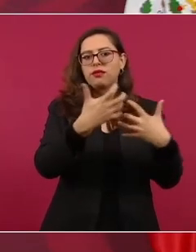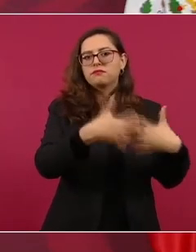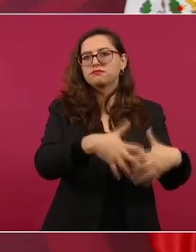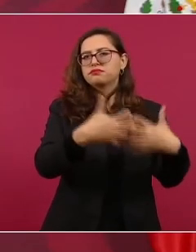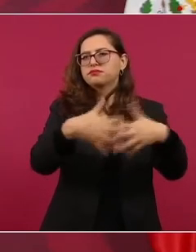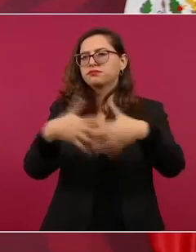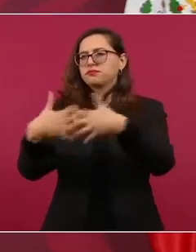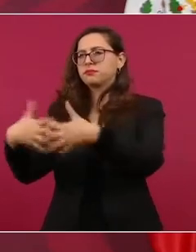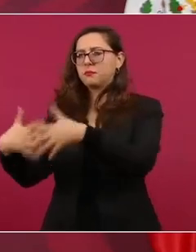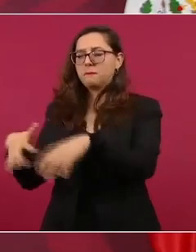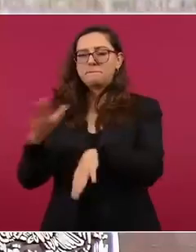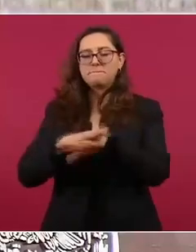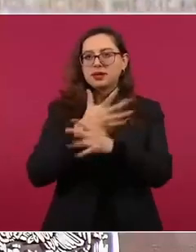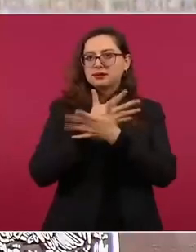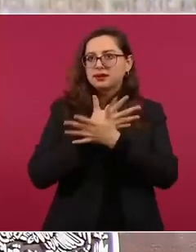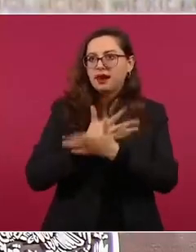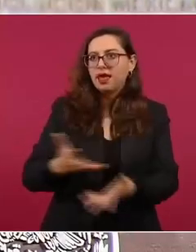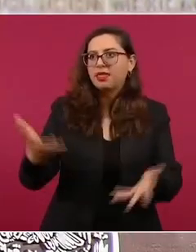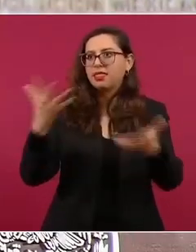No lo